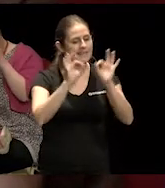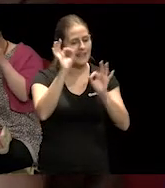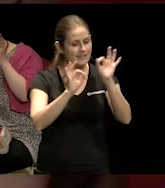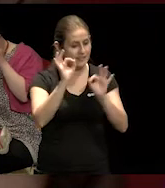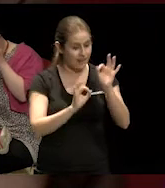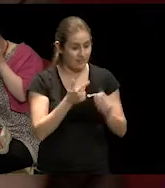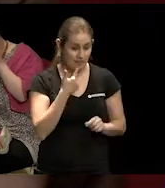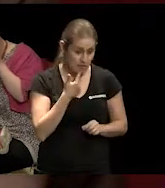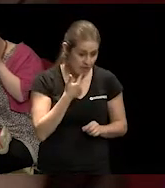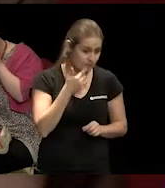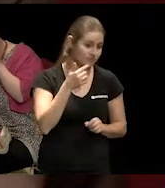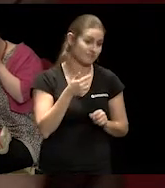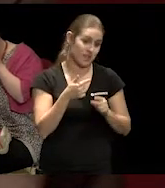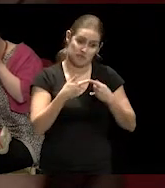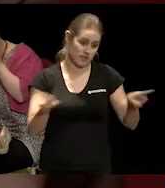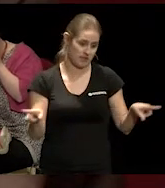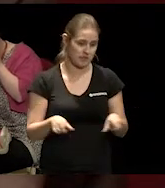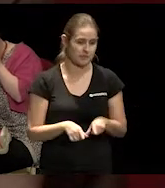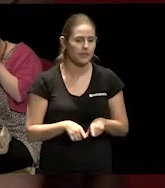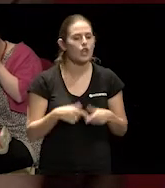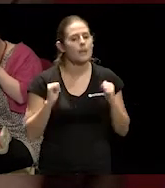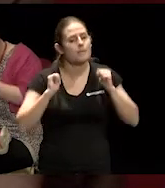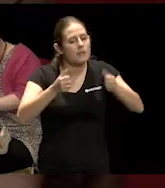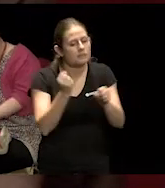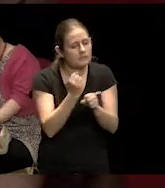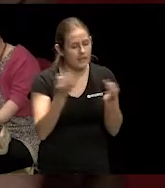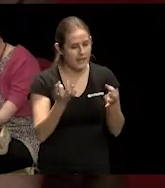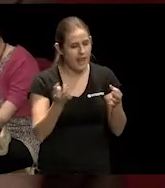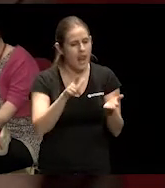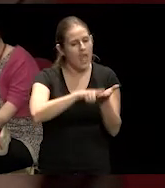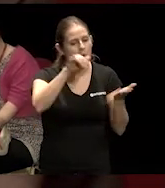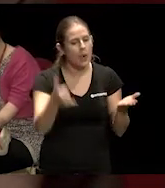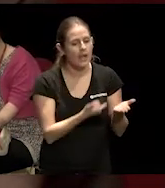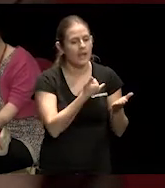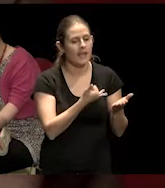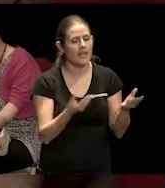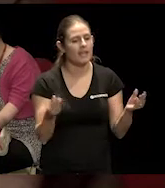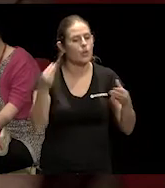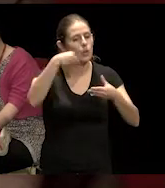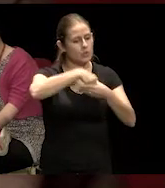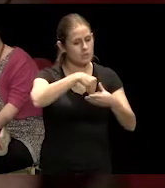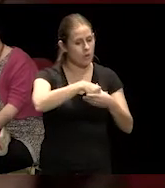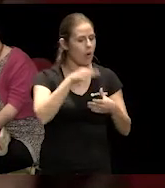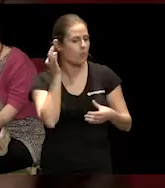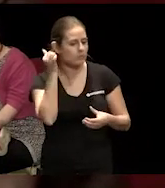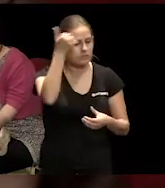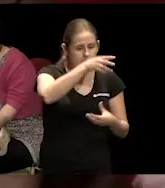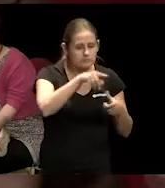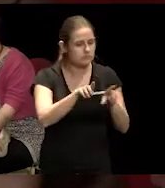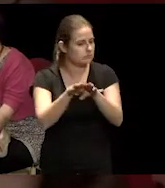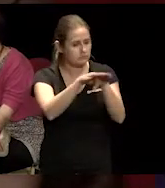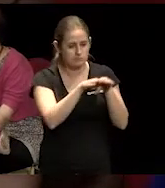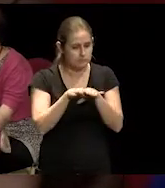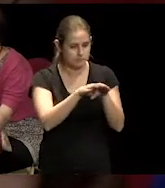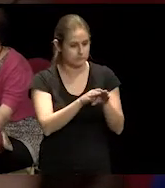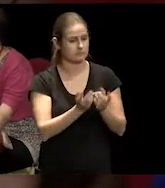¿Cómo lo hacemos? Pues empezamos a trabajar el lenguaje inclusivo con las profesoras y con los profesores, porque nos parece